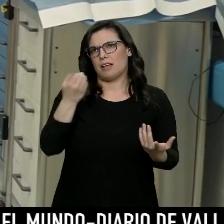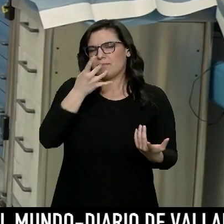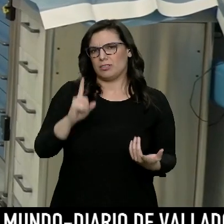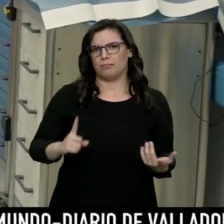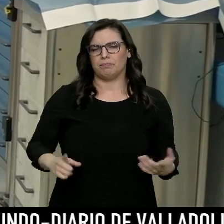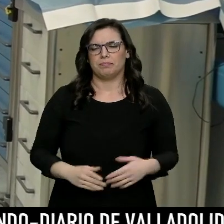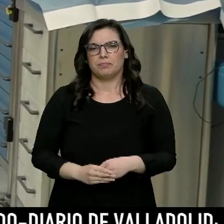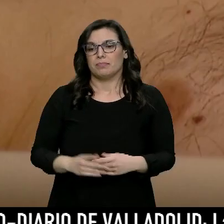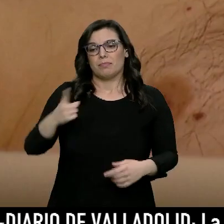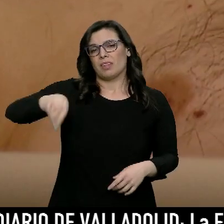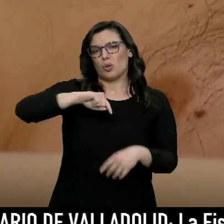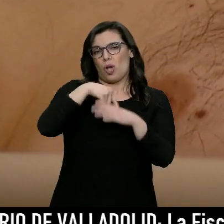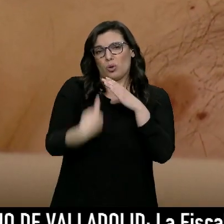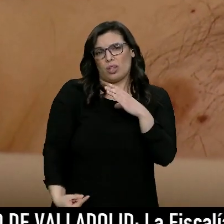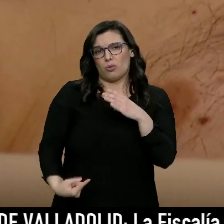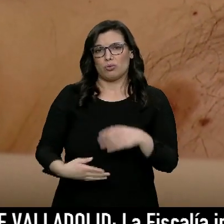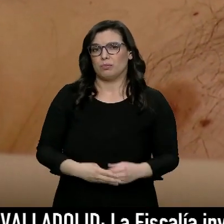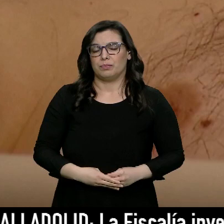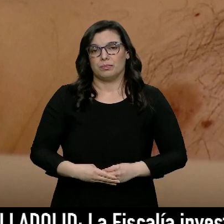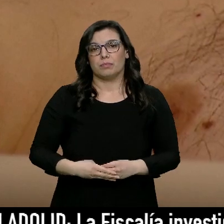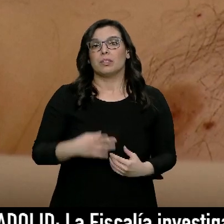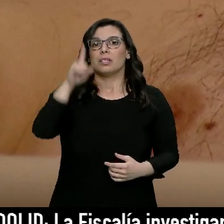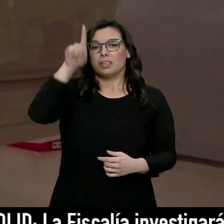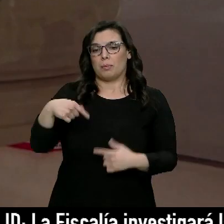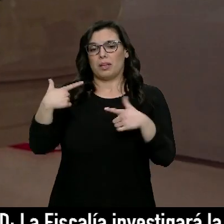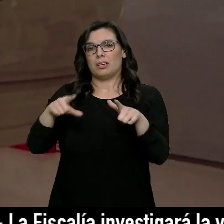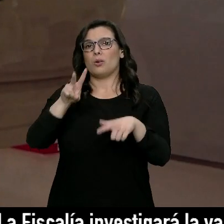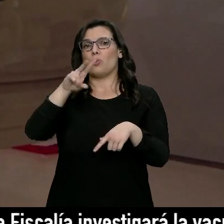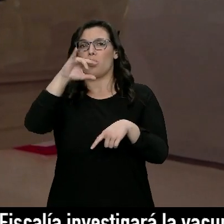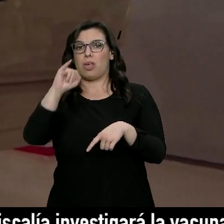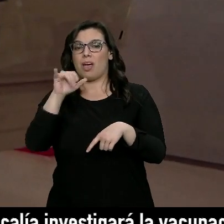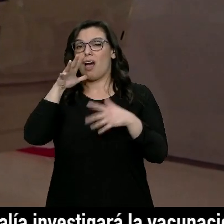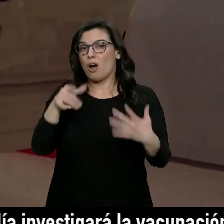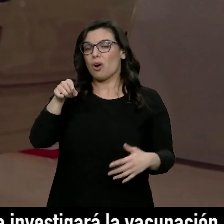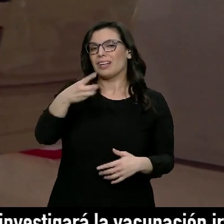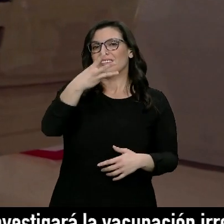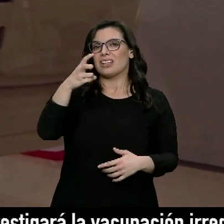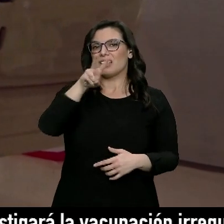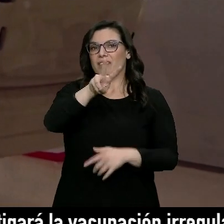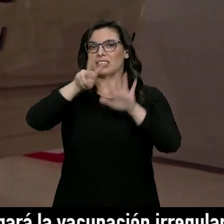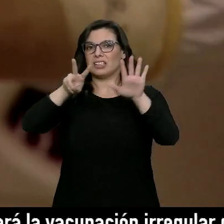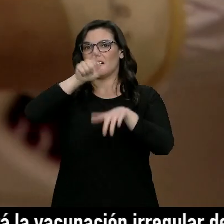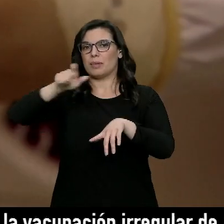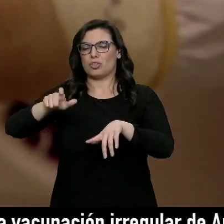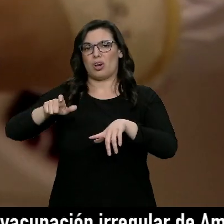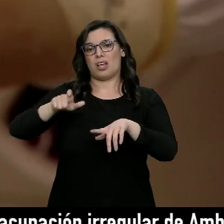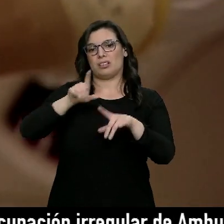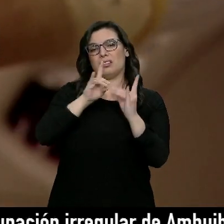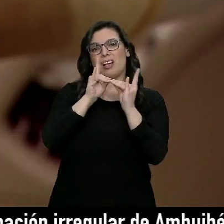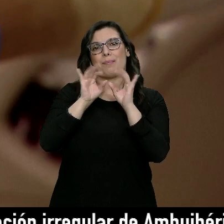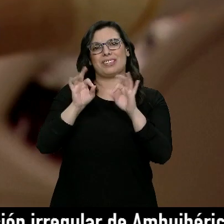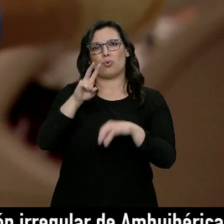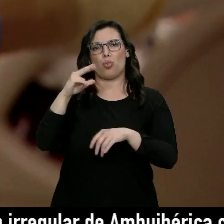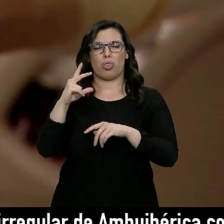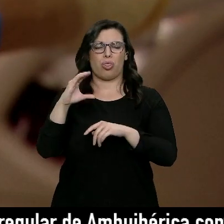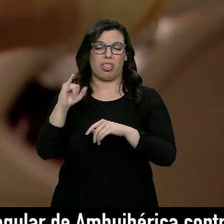bueno. Están agotados. También en las UCIs, donde hoy hay 327 personas ingresadas.